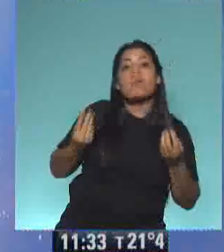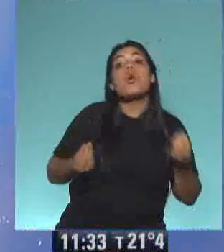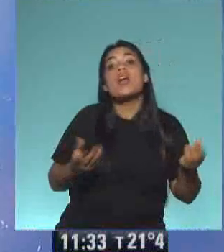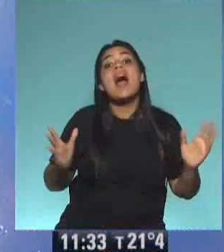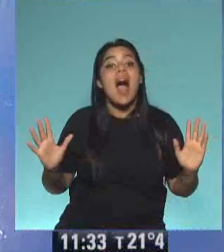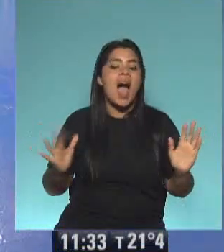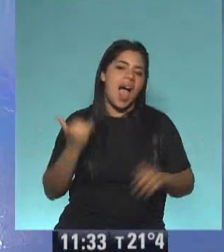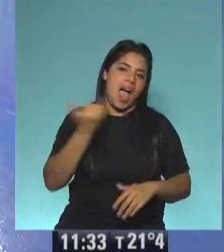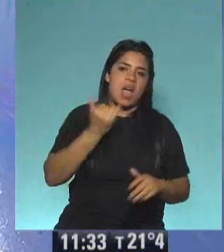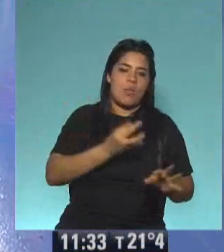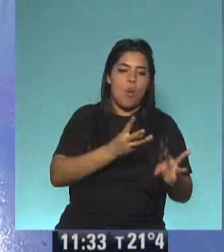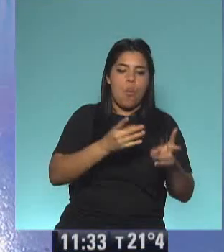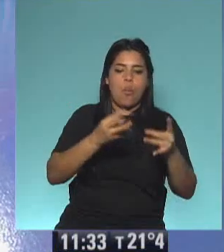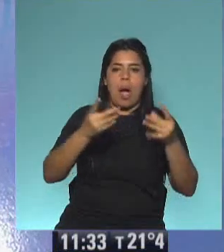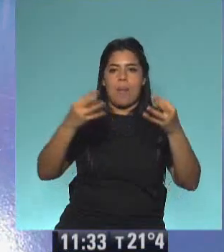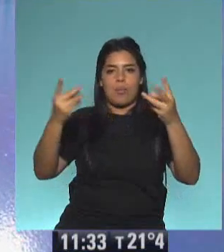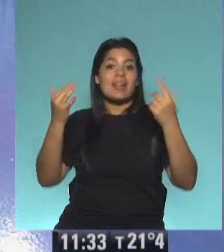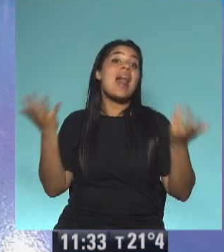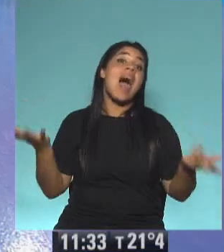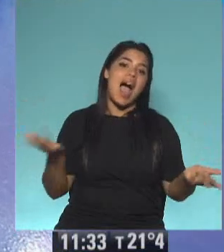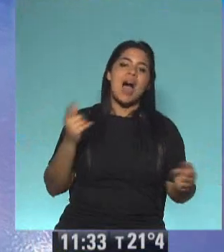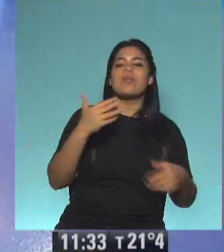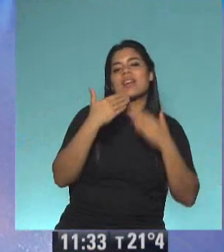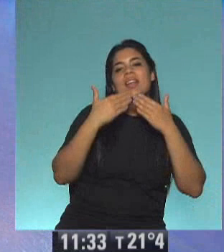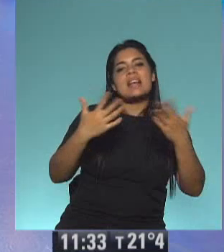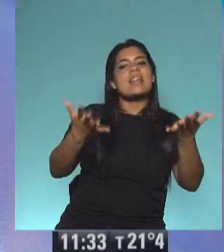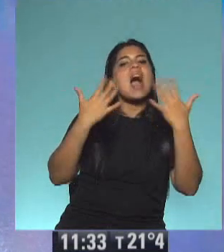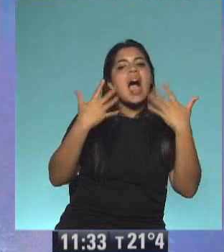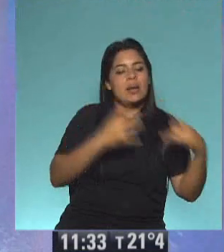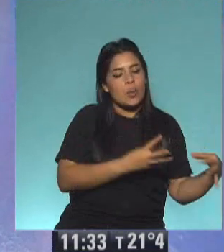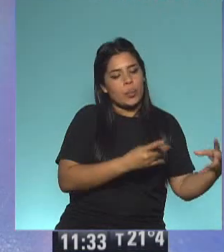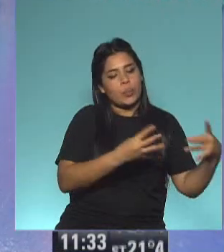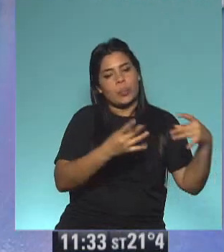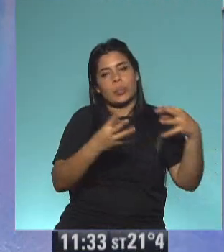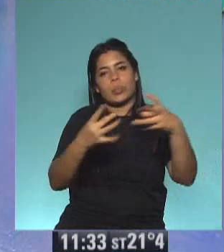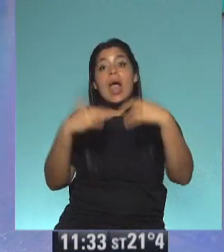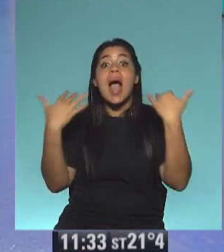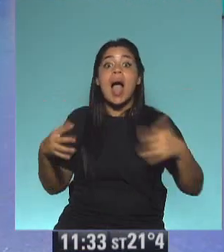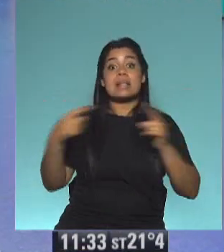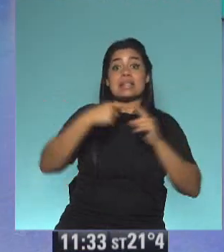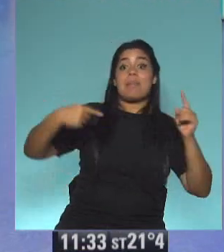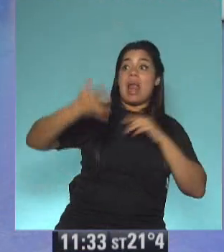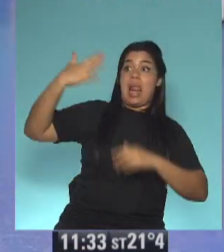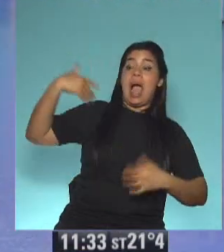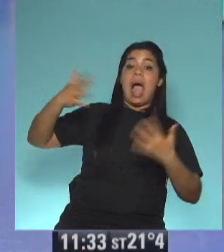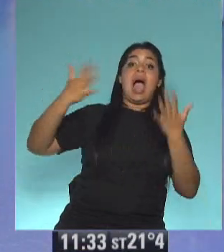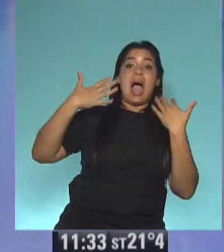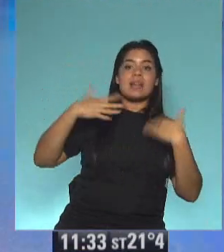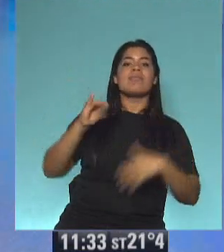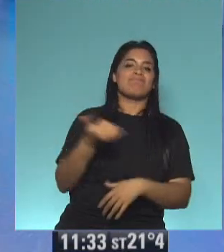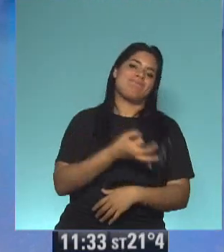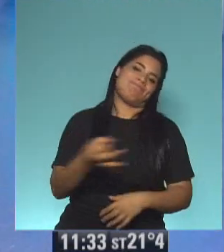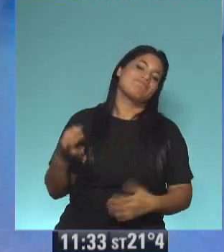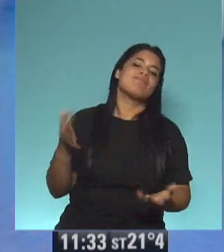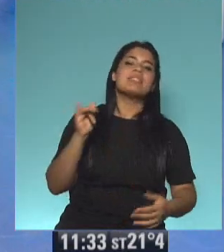tener vaporcito y eso va por el aire? Exactamente, porque el olor viaja en el aire. En la semana del aire, señor, que el aire justamente